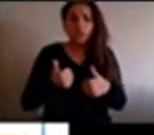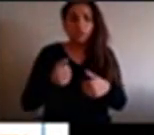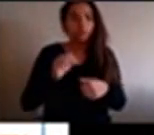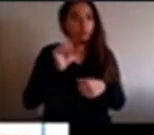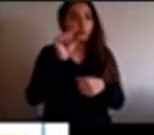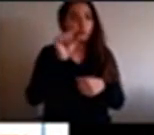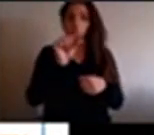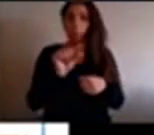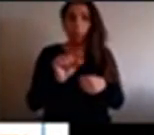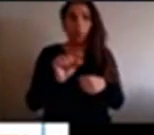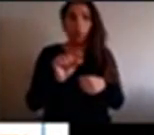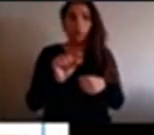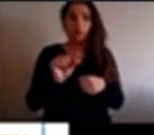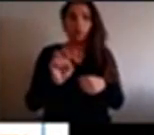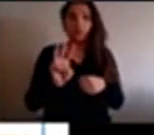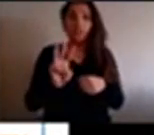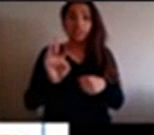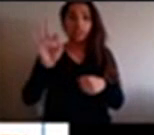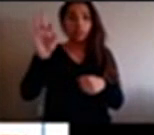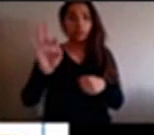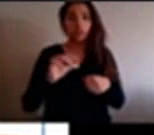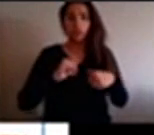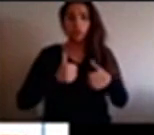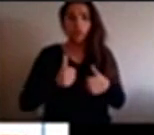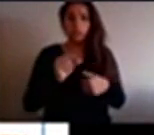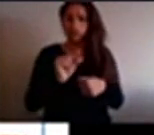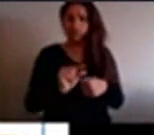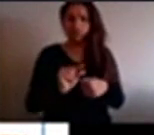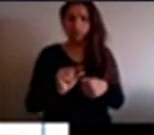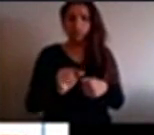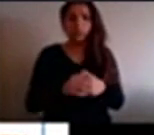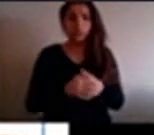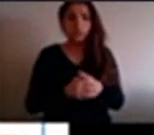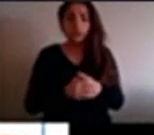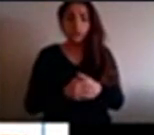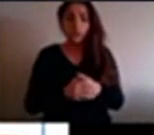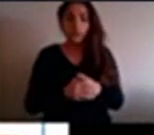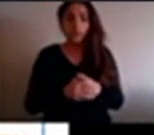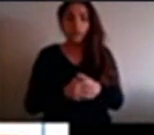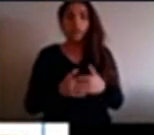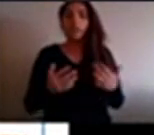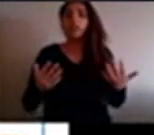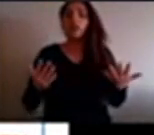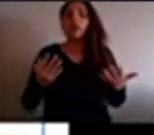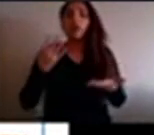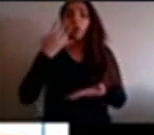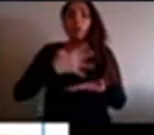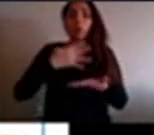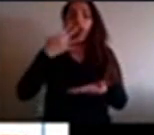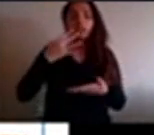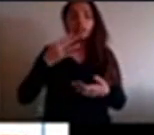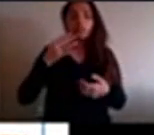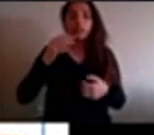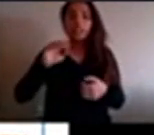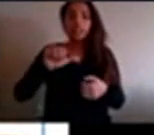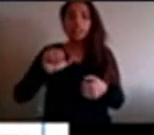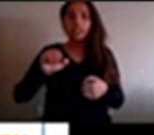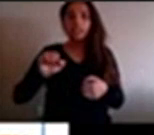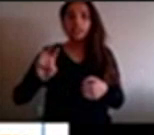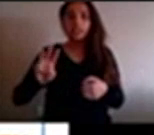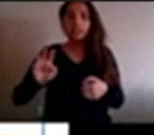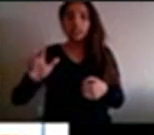preocupación que se tiene. En tema de formación, los 4.367 personas vinculadas en el